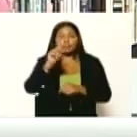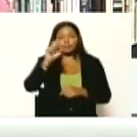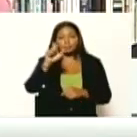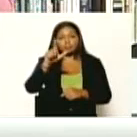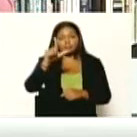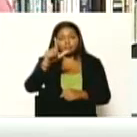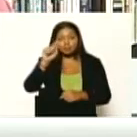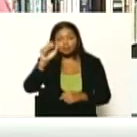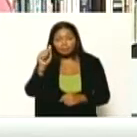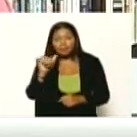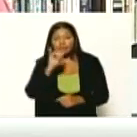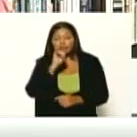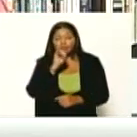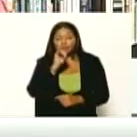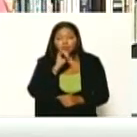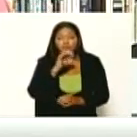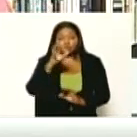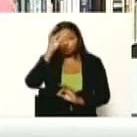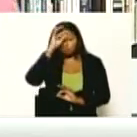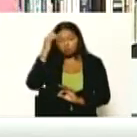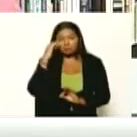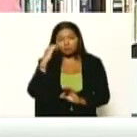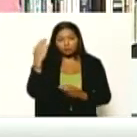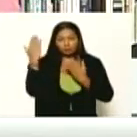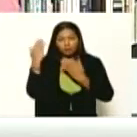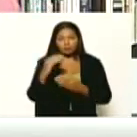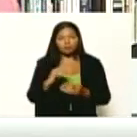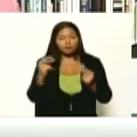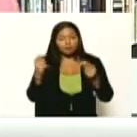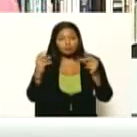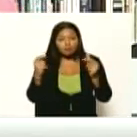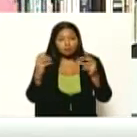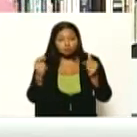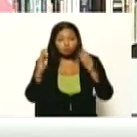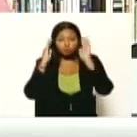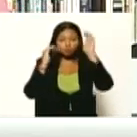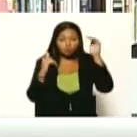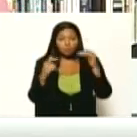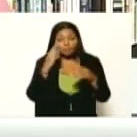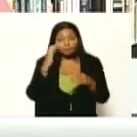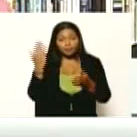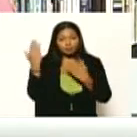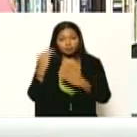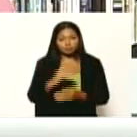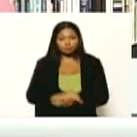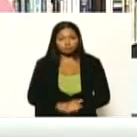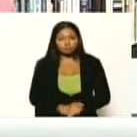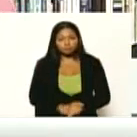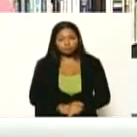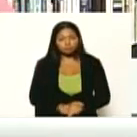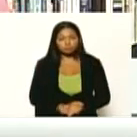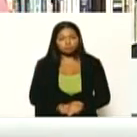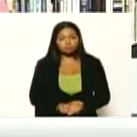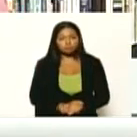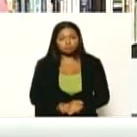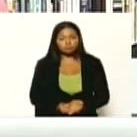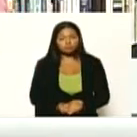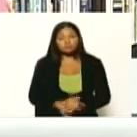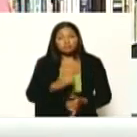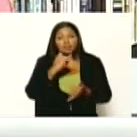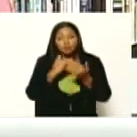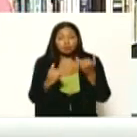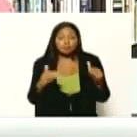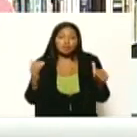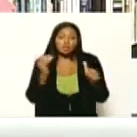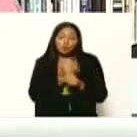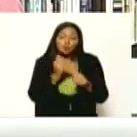informado. Pilas, pues, pónganse mosca. El que no esté informado, miren esto. Es la última cepa,